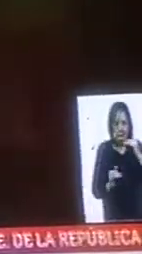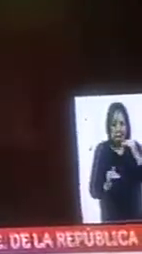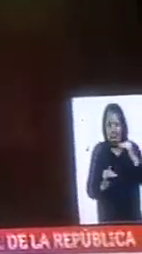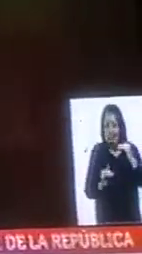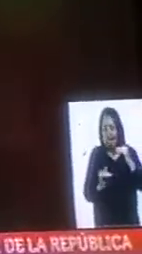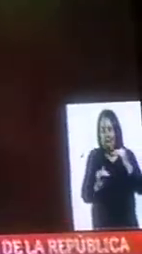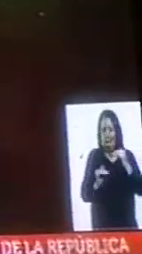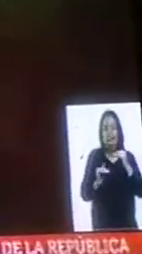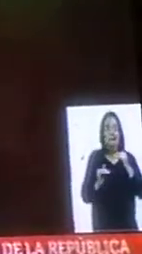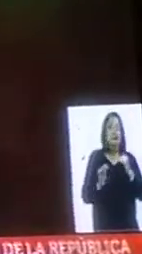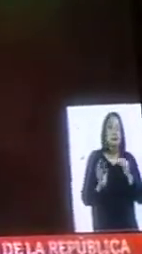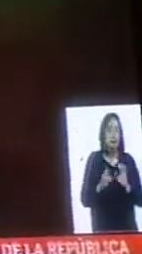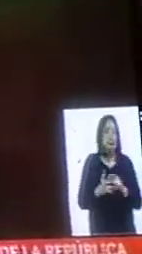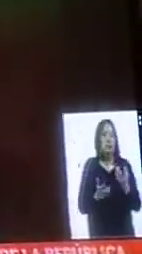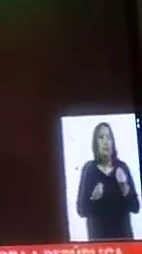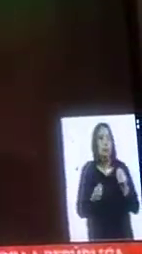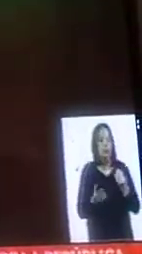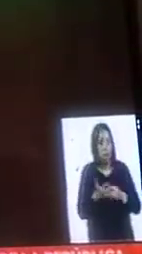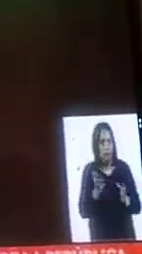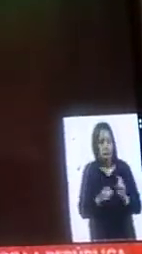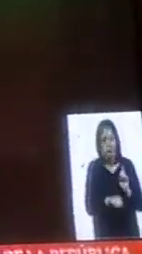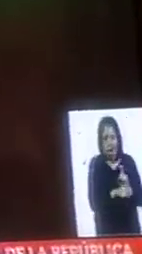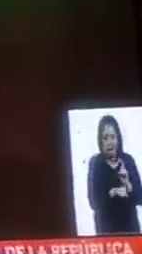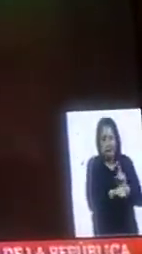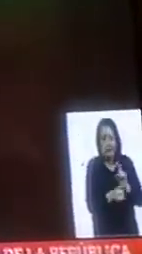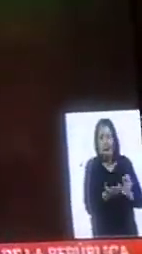a través del fortalecimiento